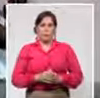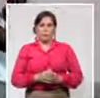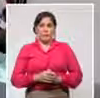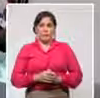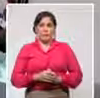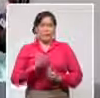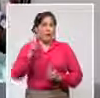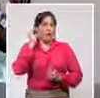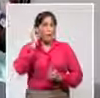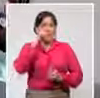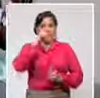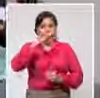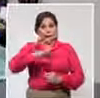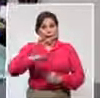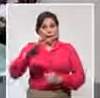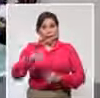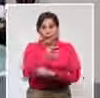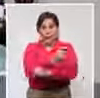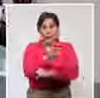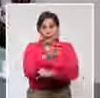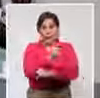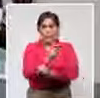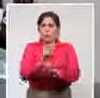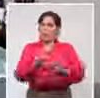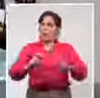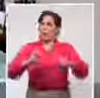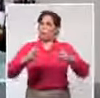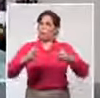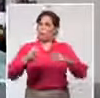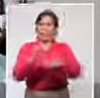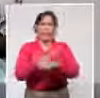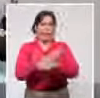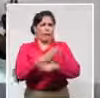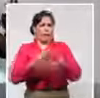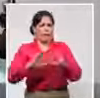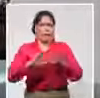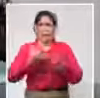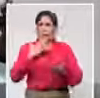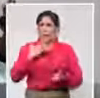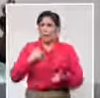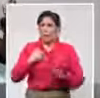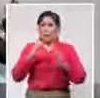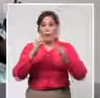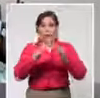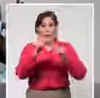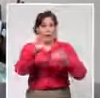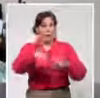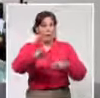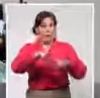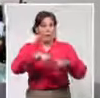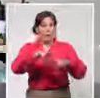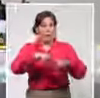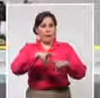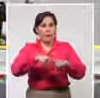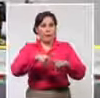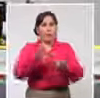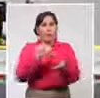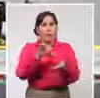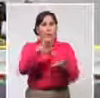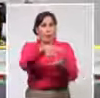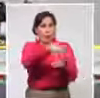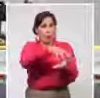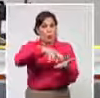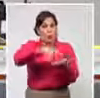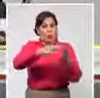Para Angélica María, el curso escolar ha reanudado de forma diferente. Ella vive en La Habana, uno de los territorios que por